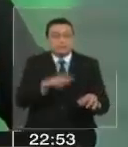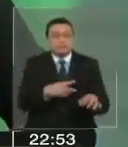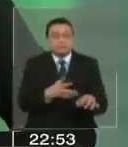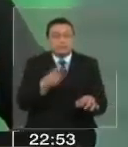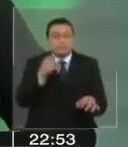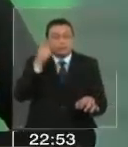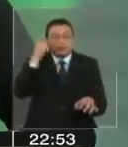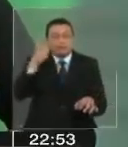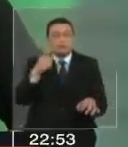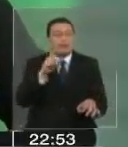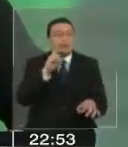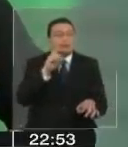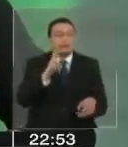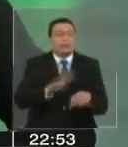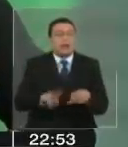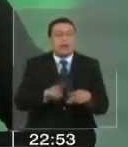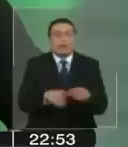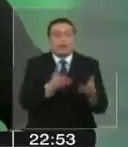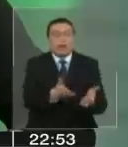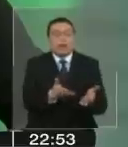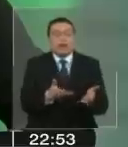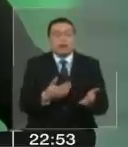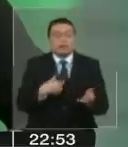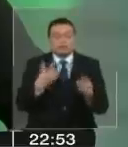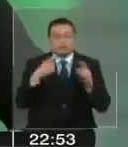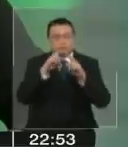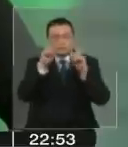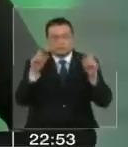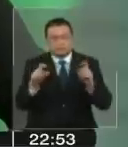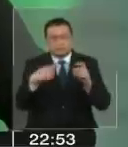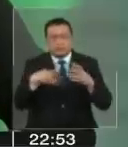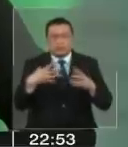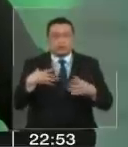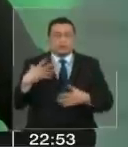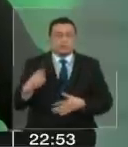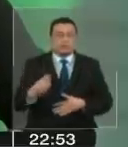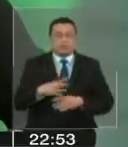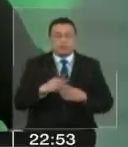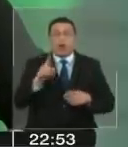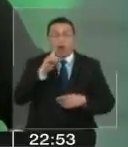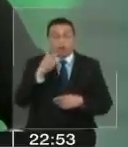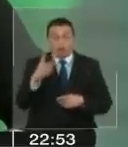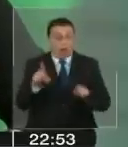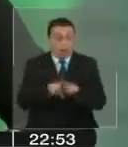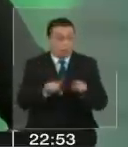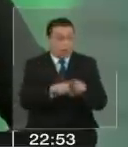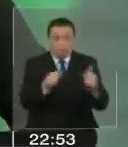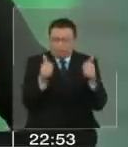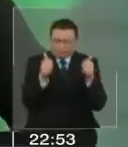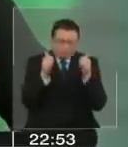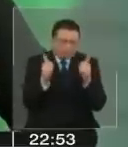sin saber caso, no sé qué va a pasar con él, es una incertidumbre tremenda, aunque tenga 2 hermanas maravillosas.